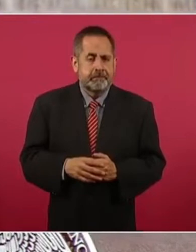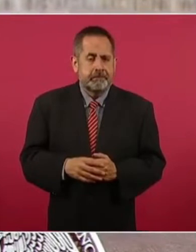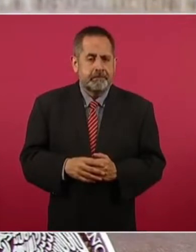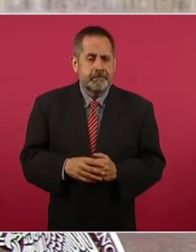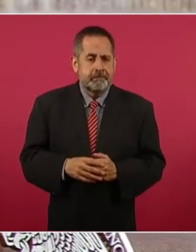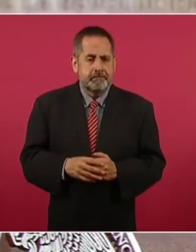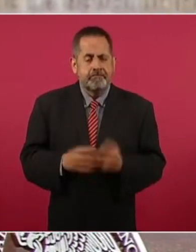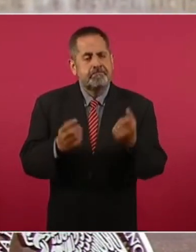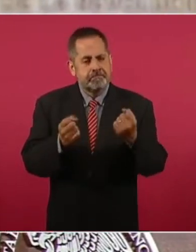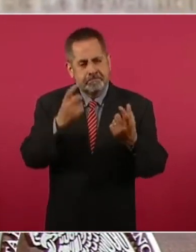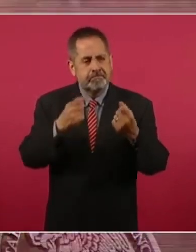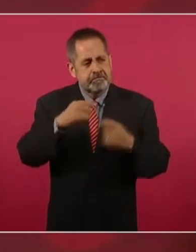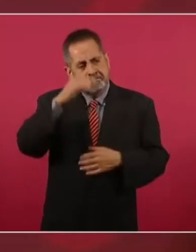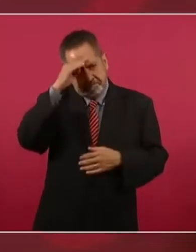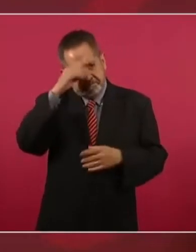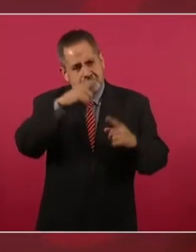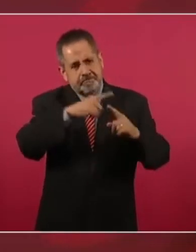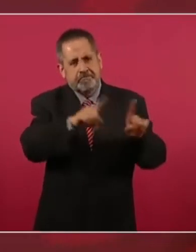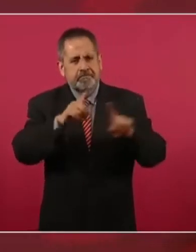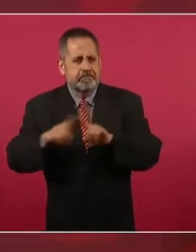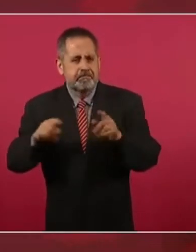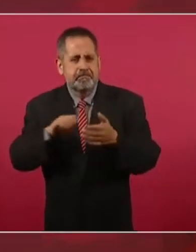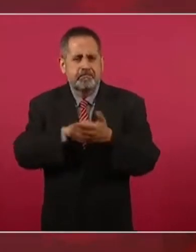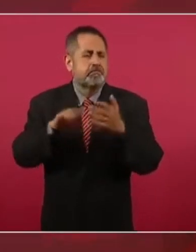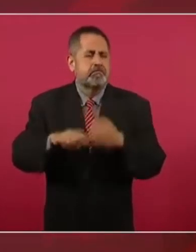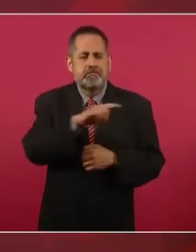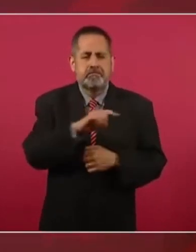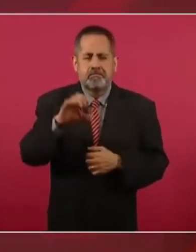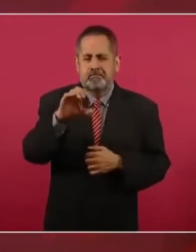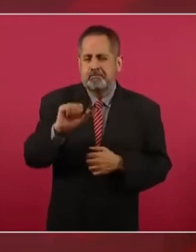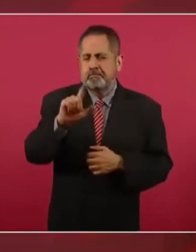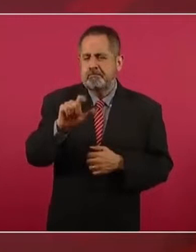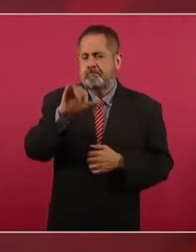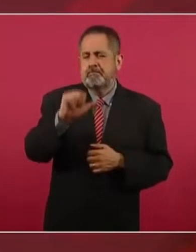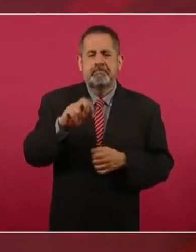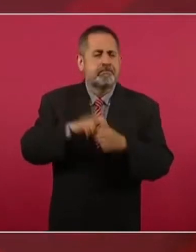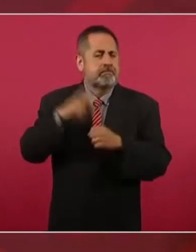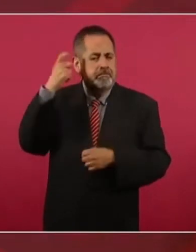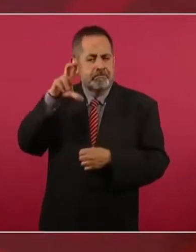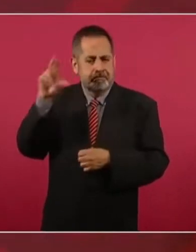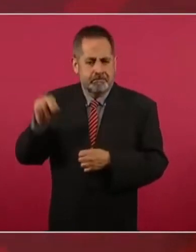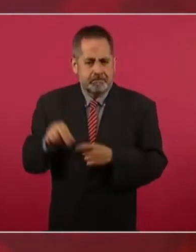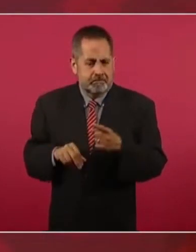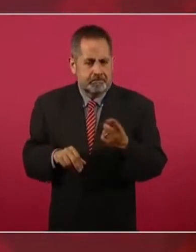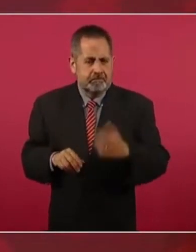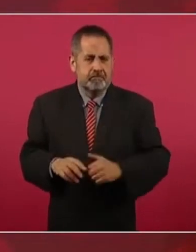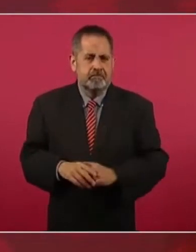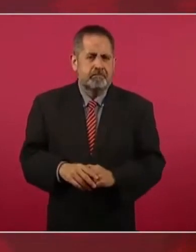por lo de Cálica, allá en Quintana Roo. Y